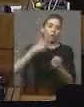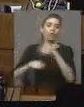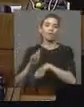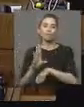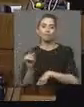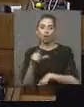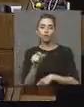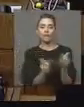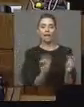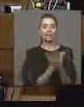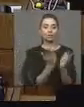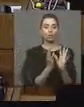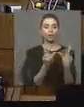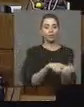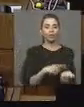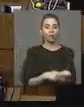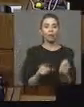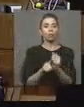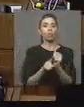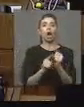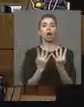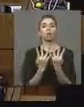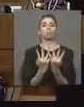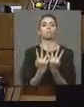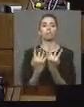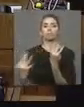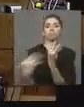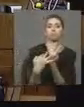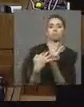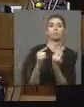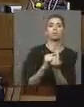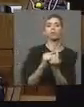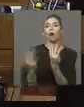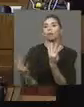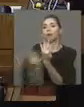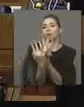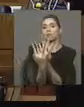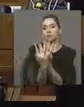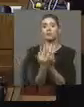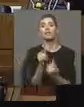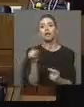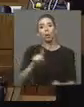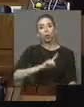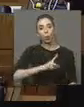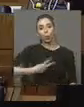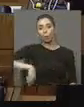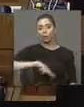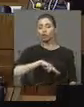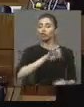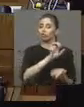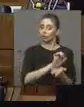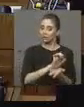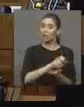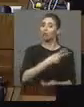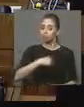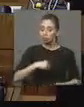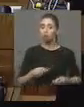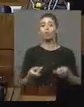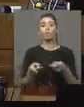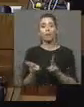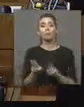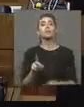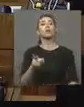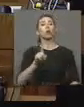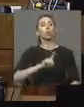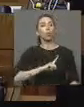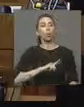Incluso poner a los estudiantes y sus familias como escudos humanos. La culpa es nuestra como Estado. Nosotros lo hemos permitido. Es culpa